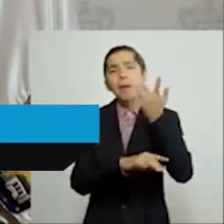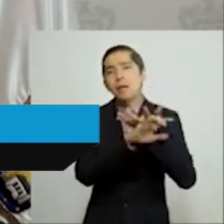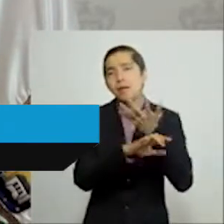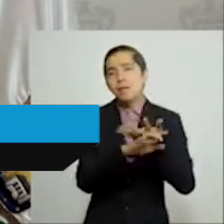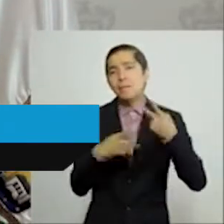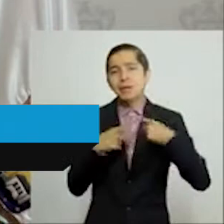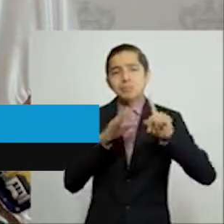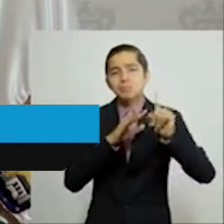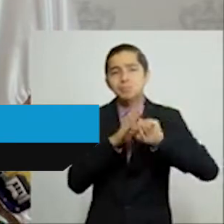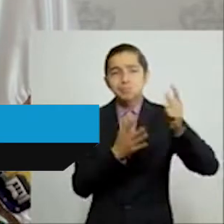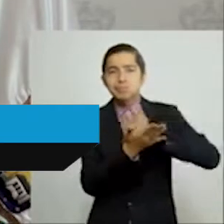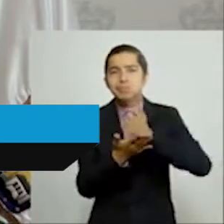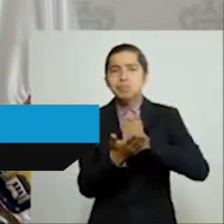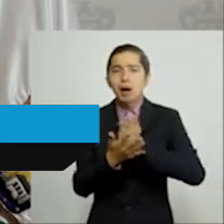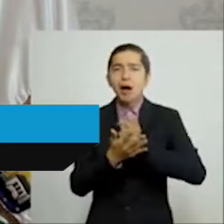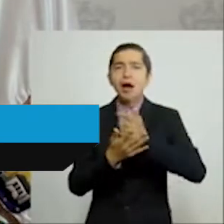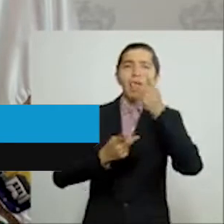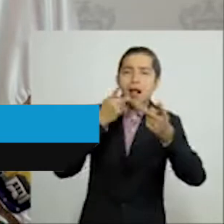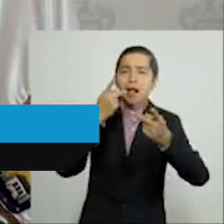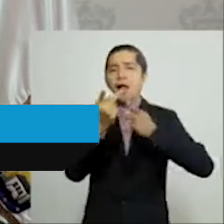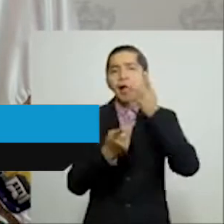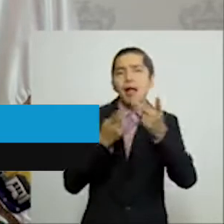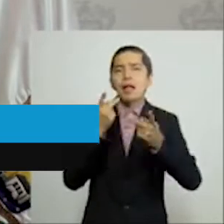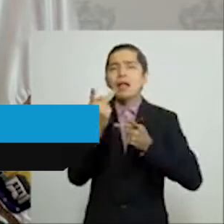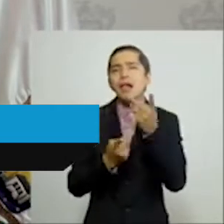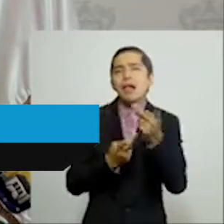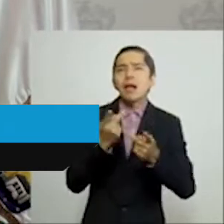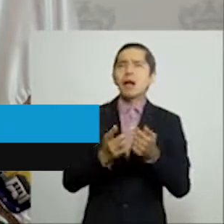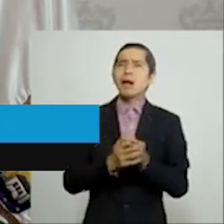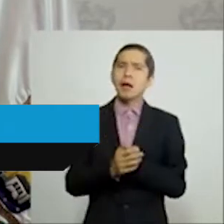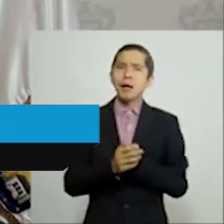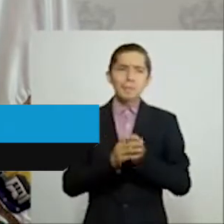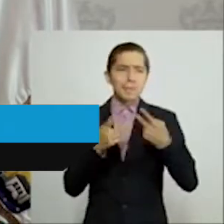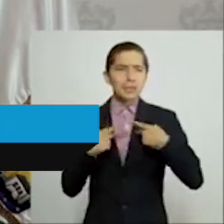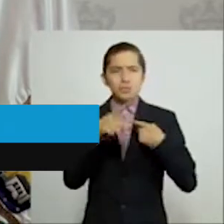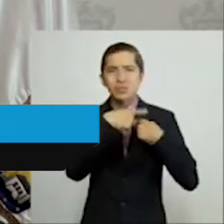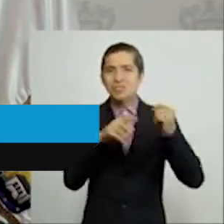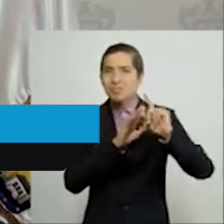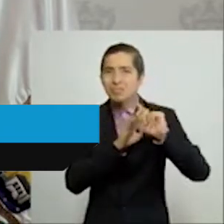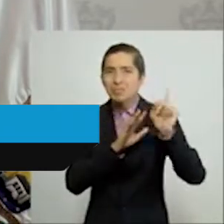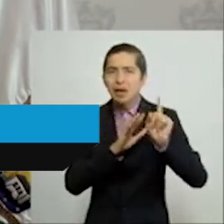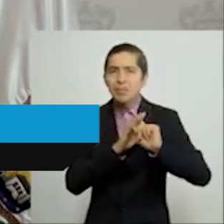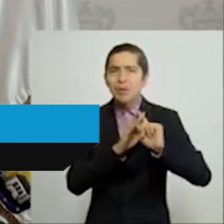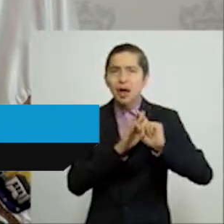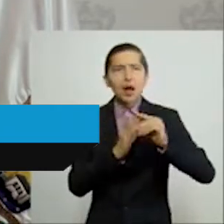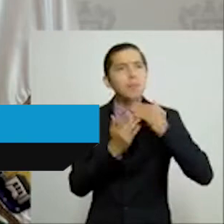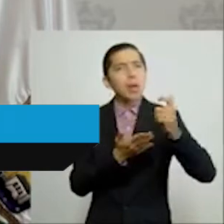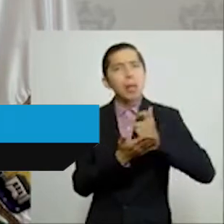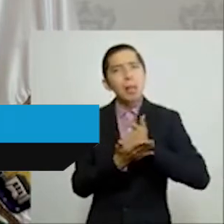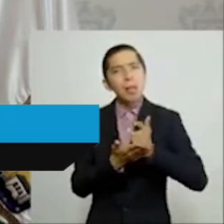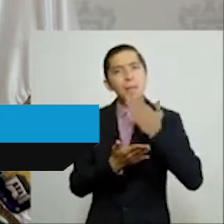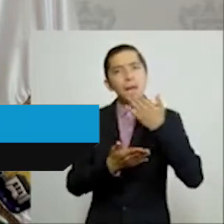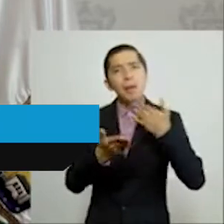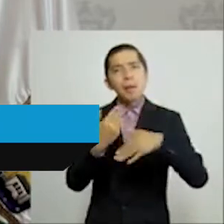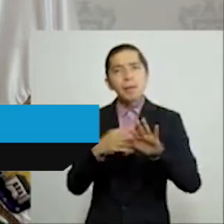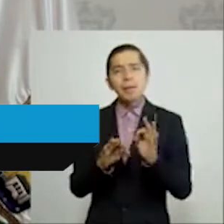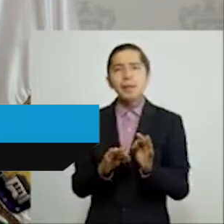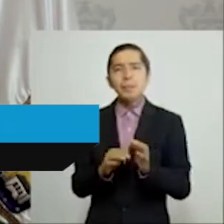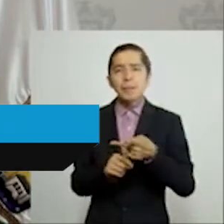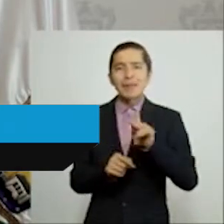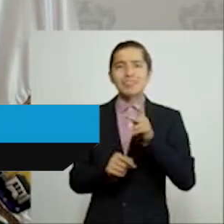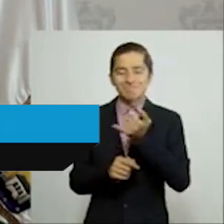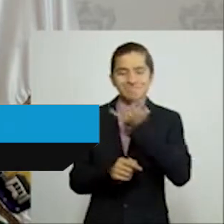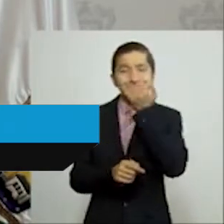pero lo más equivocado es que esos recursos que mandan ustedes con el sudor de su frente y tanto